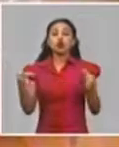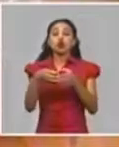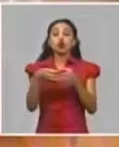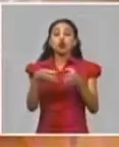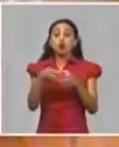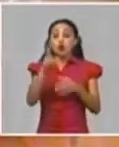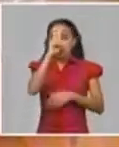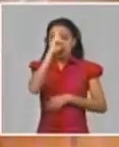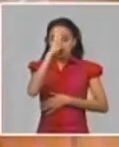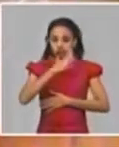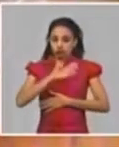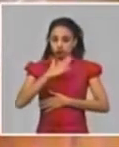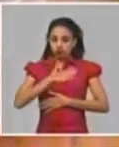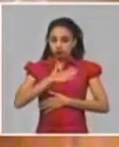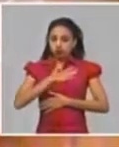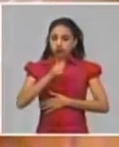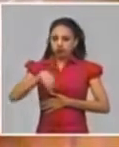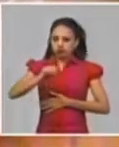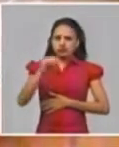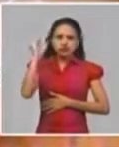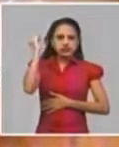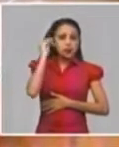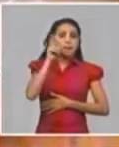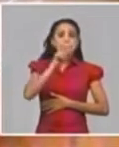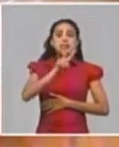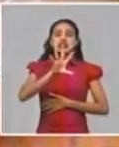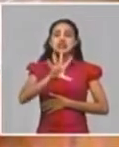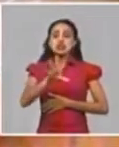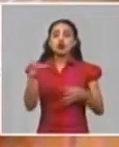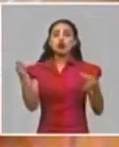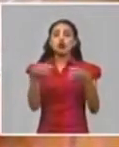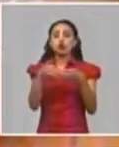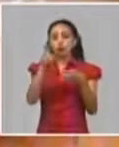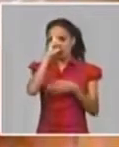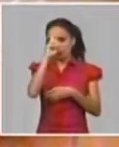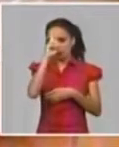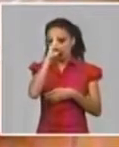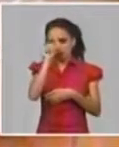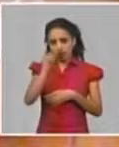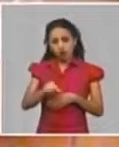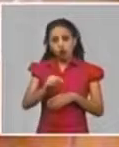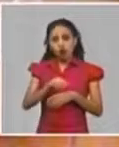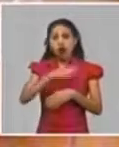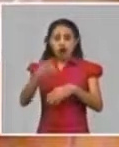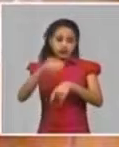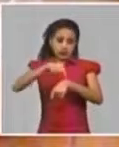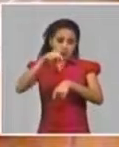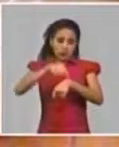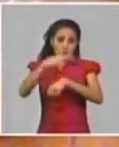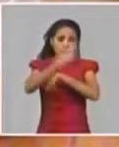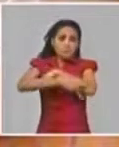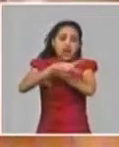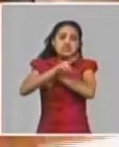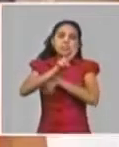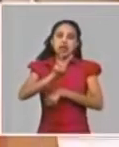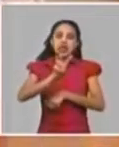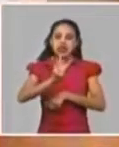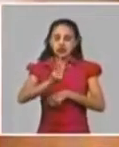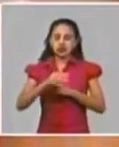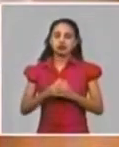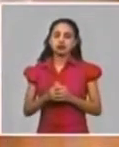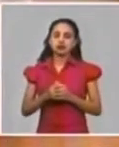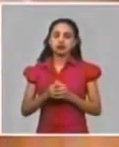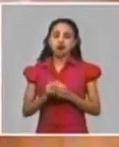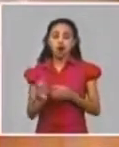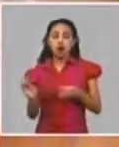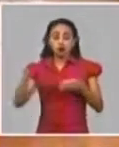que como se sabe son 25 brigadas médicas que hasta este momento hay en 23 países, tienen y que incrementaron